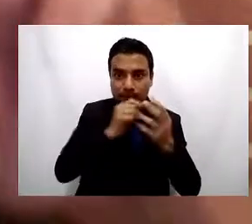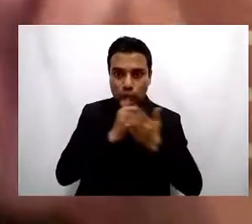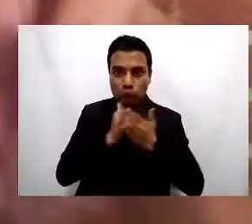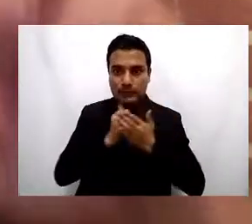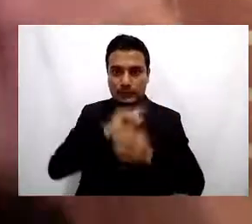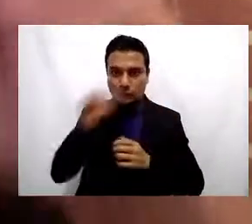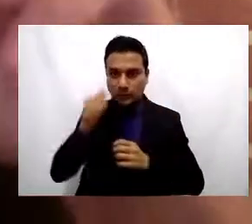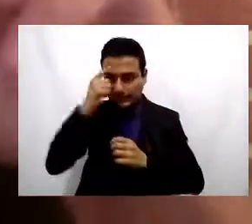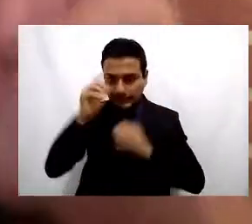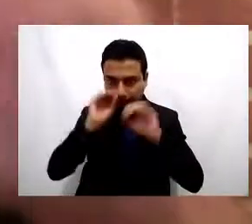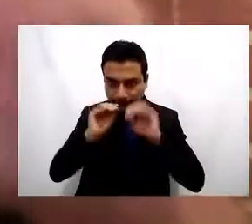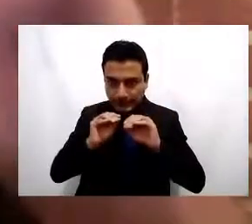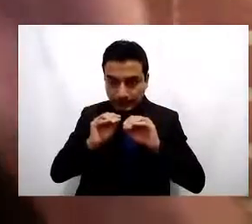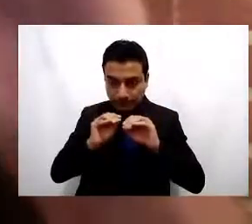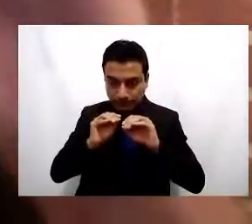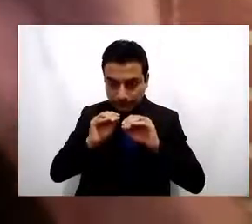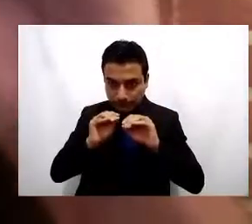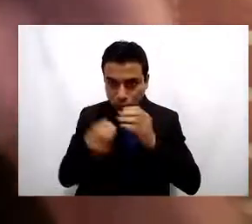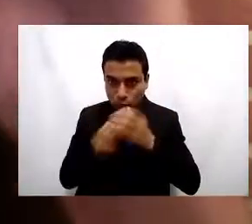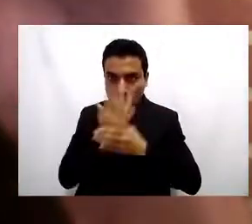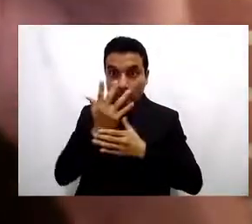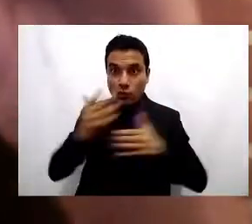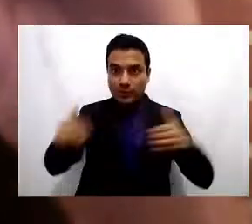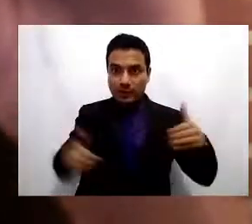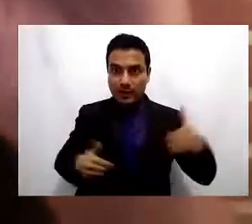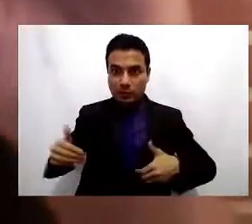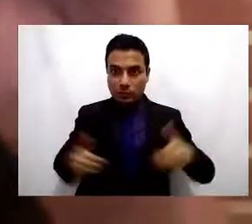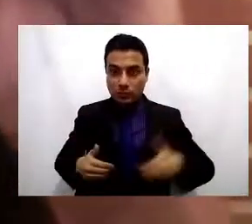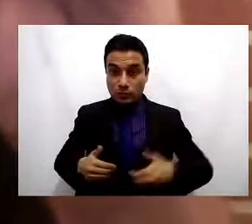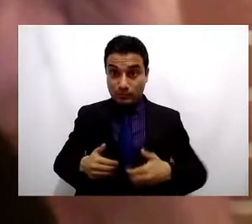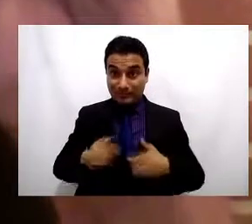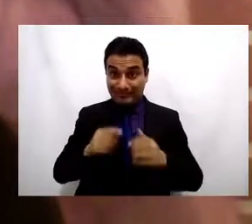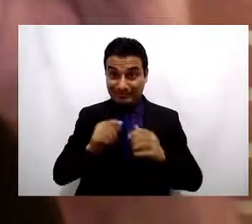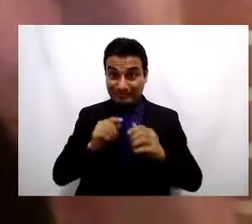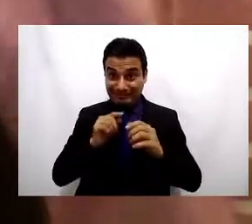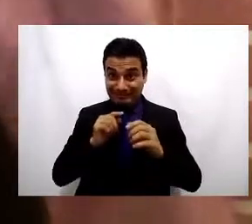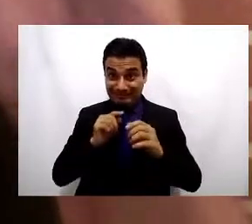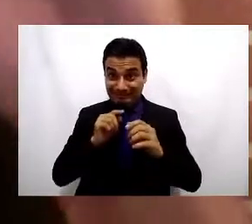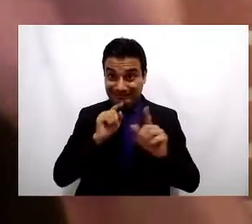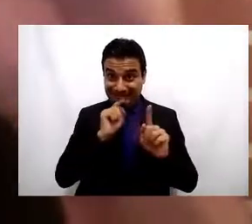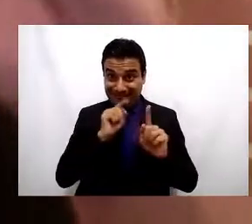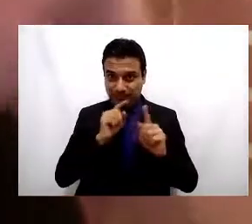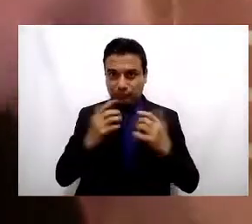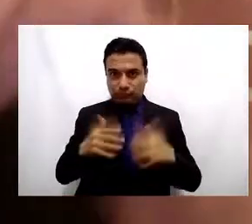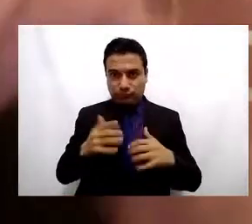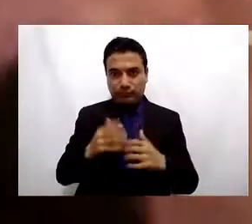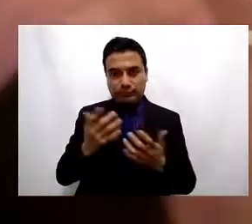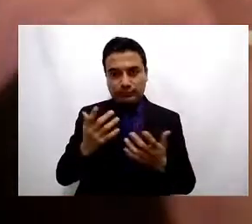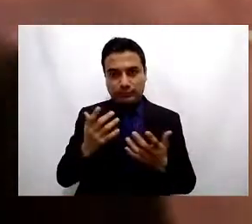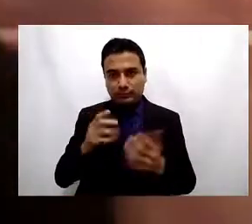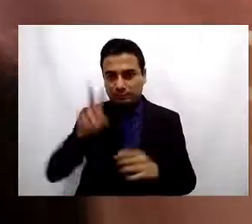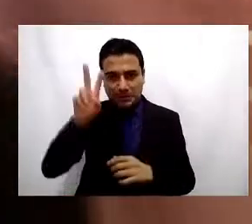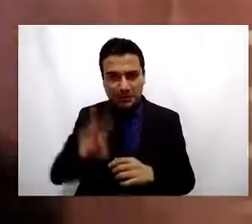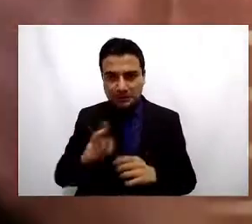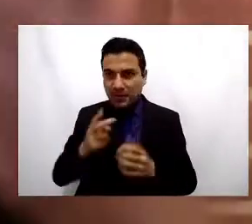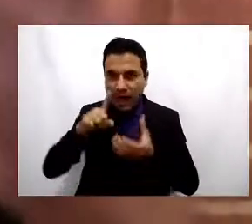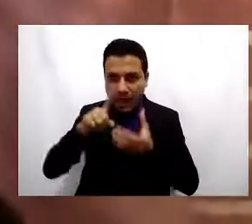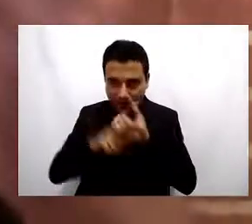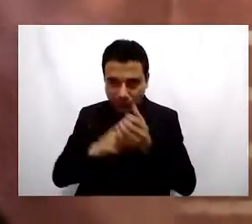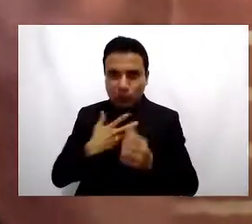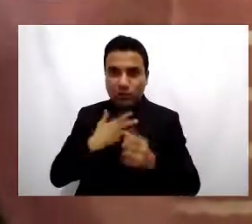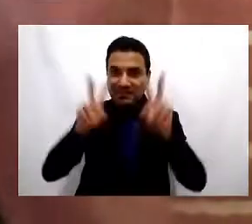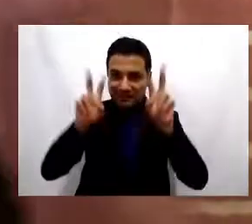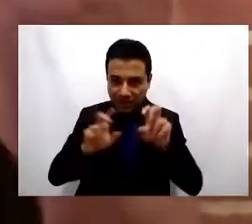que es nada más y nada menos que una forma ideológica que representa al mundo en lo social, en lo psicológico, en lo filosófico o en lo que